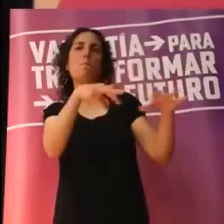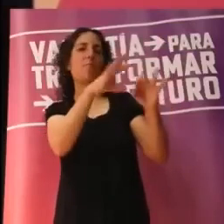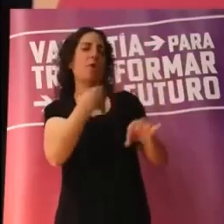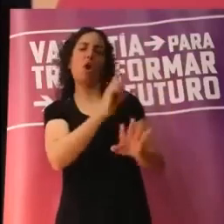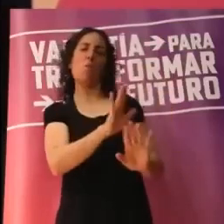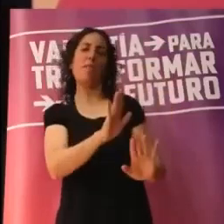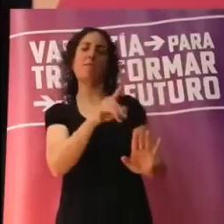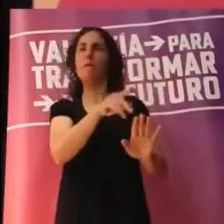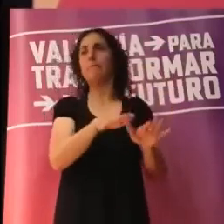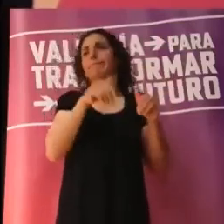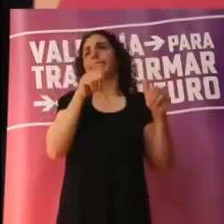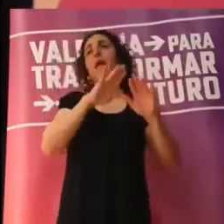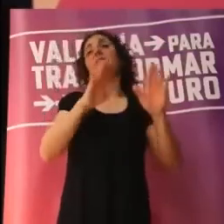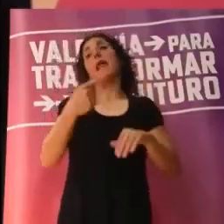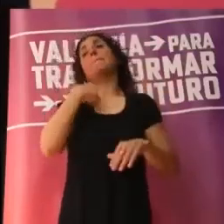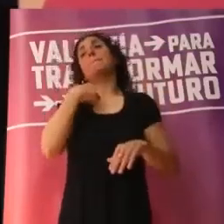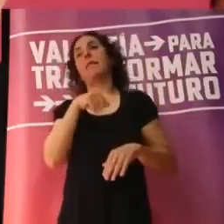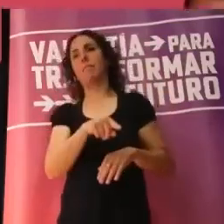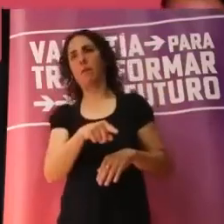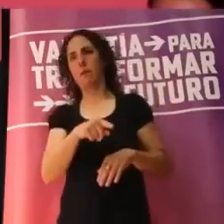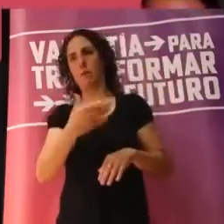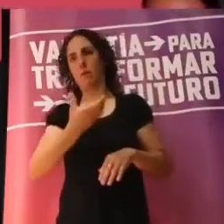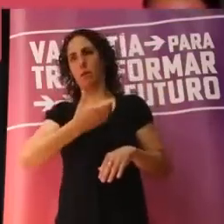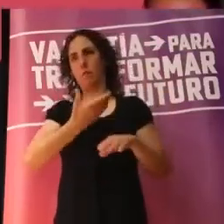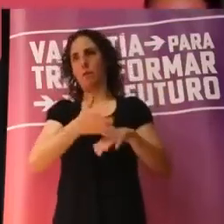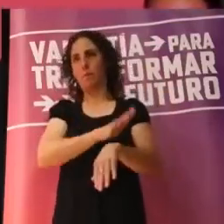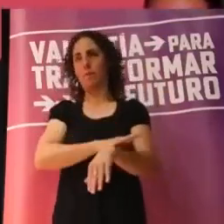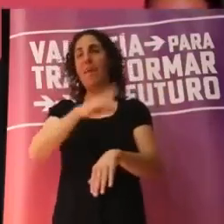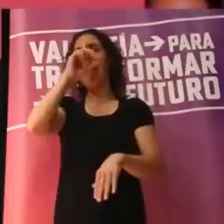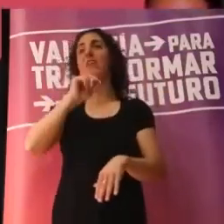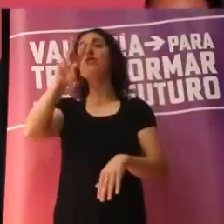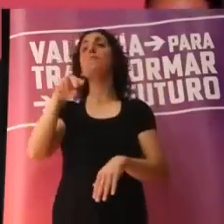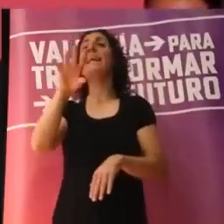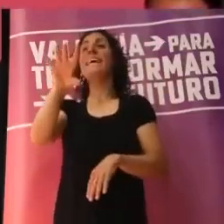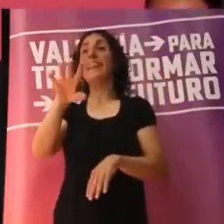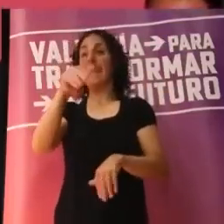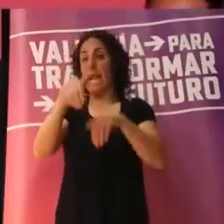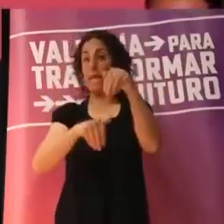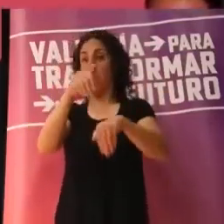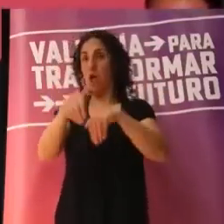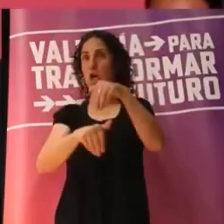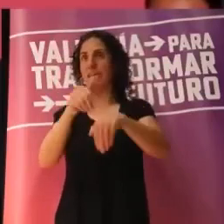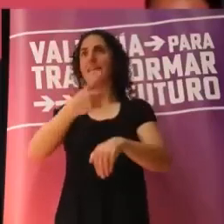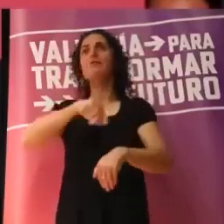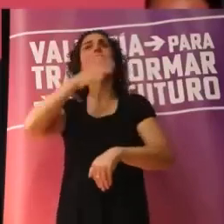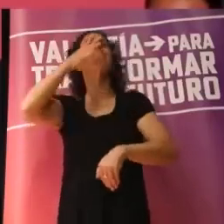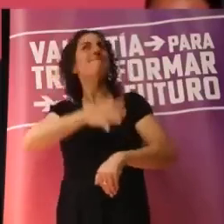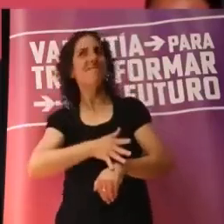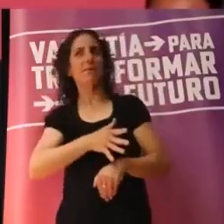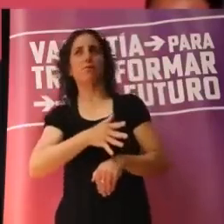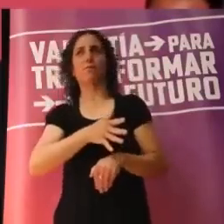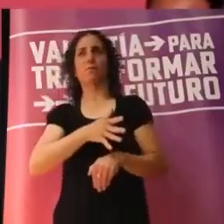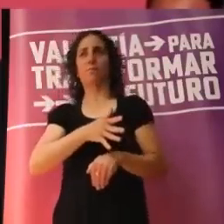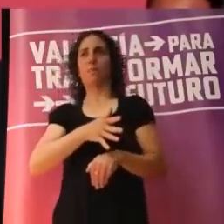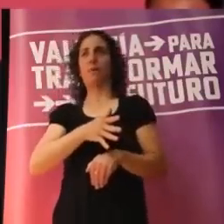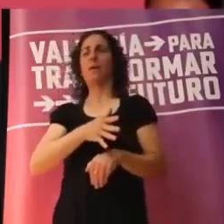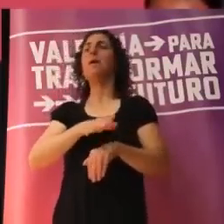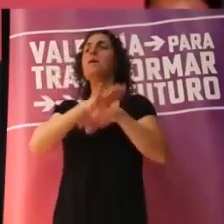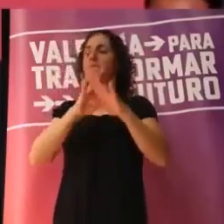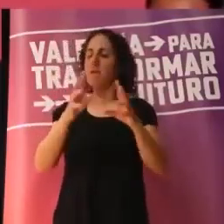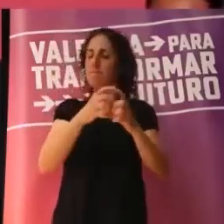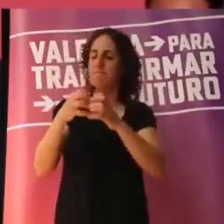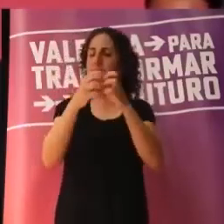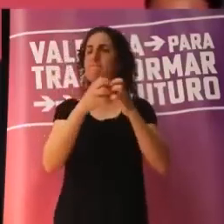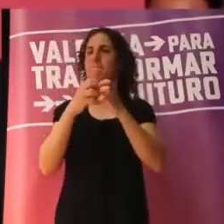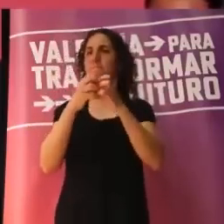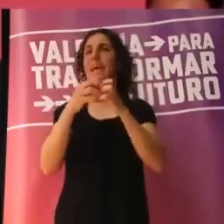2015, nosotros cometimos un error como partido y tuvimos una discusión interna. Si hubiéramos ido a las elecciones autonómicas de